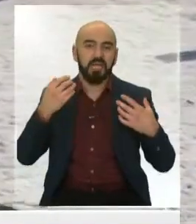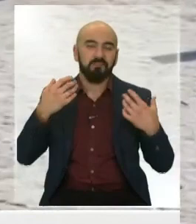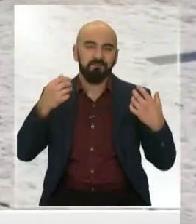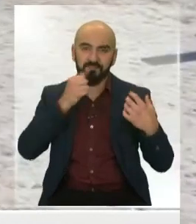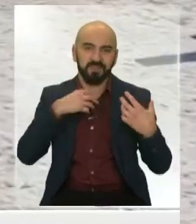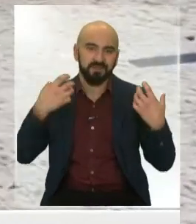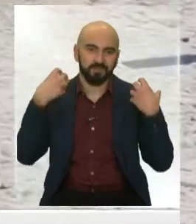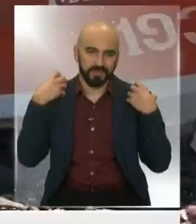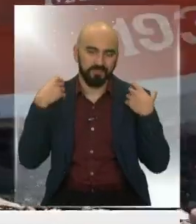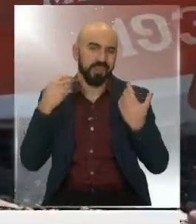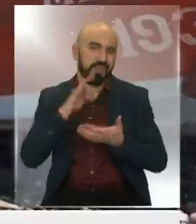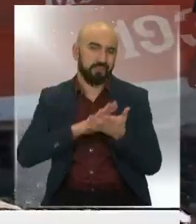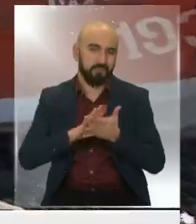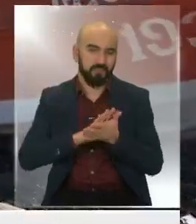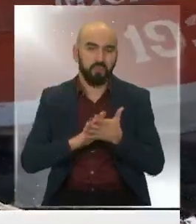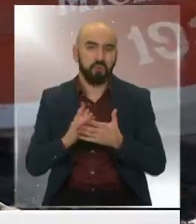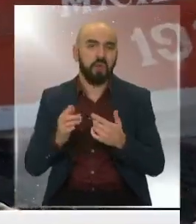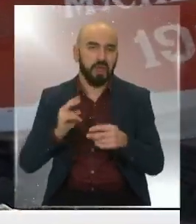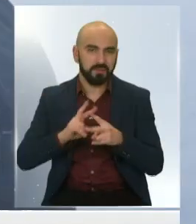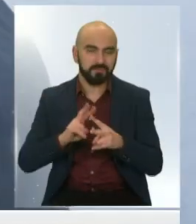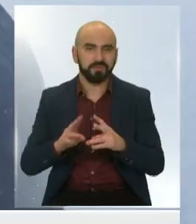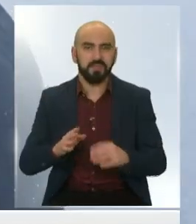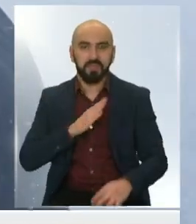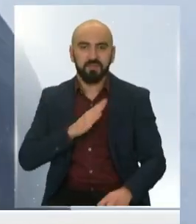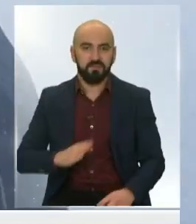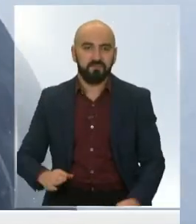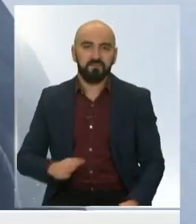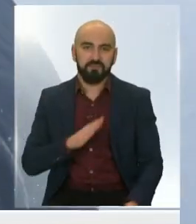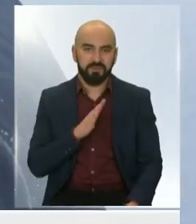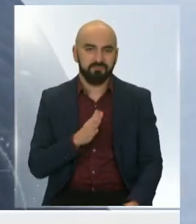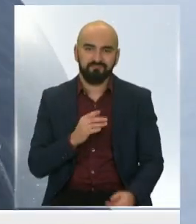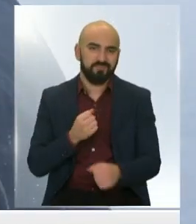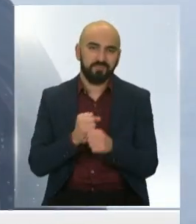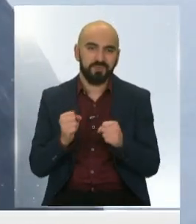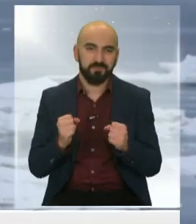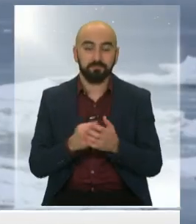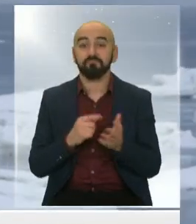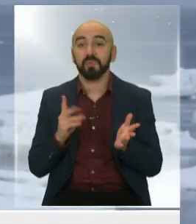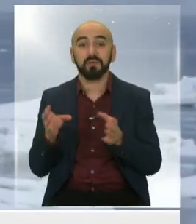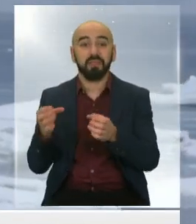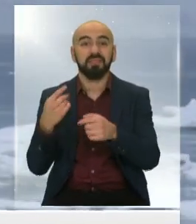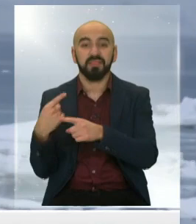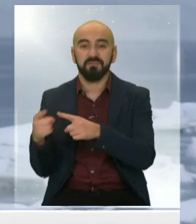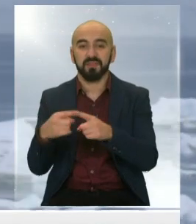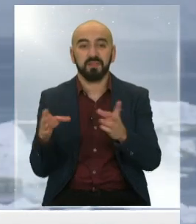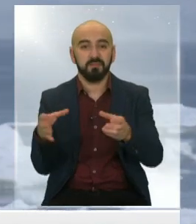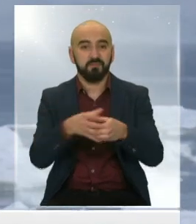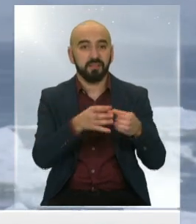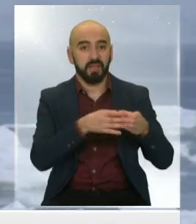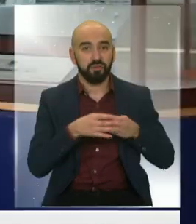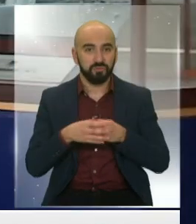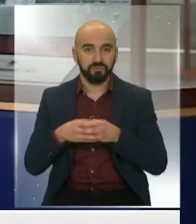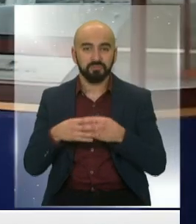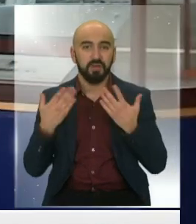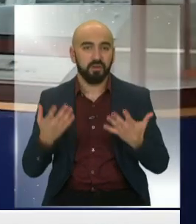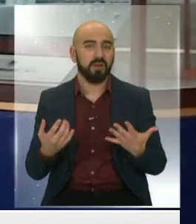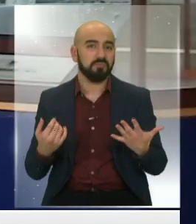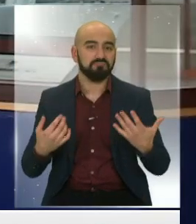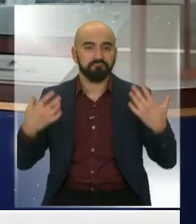todo lo que eso engloba. La gente que pertenecía a los distintos batallones de presentación están en tareas